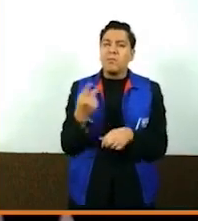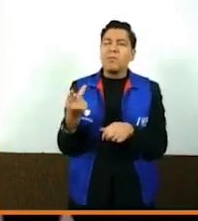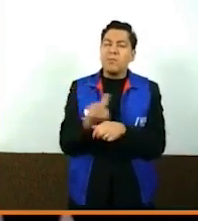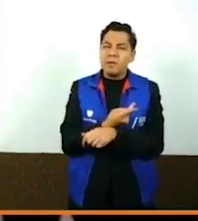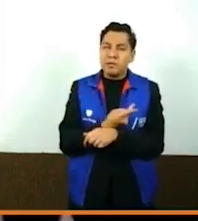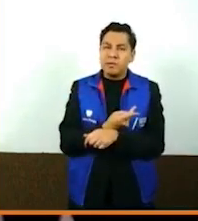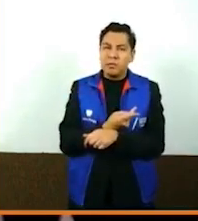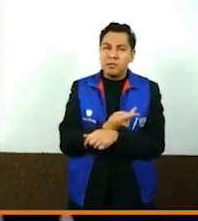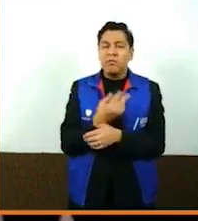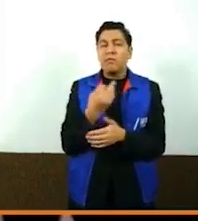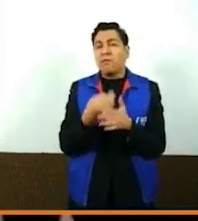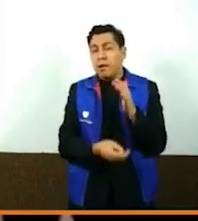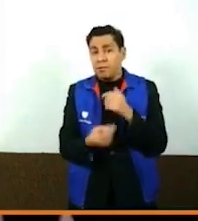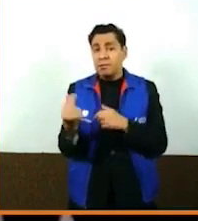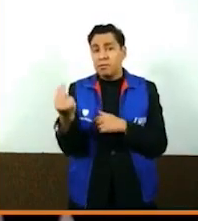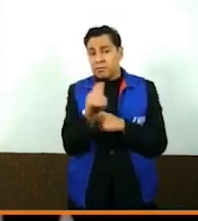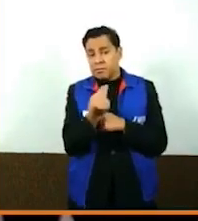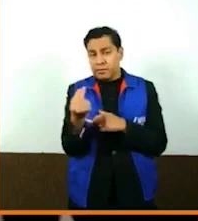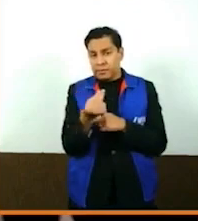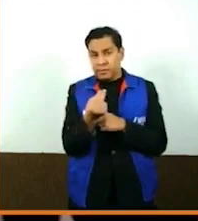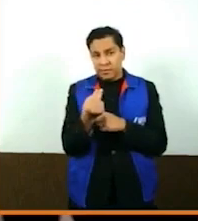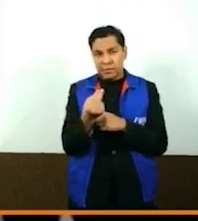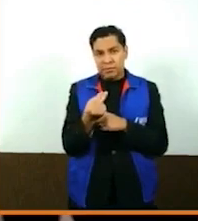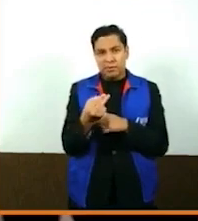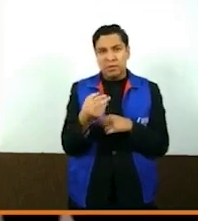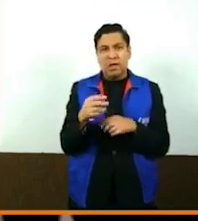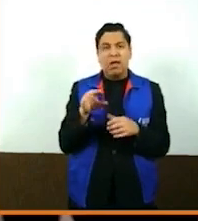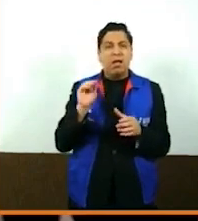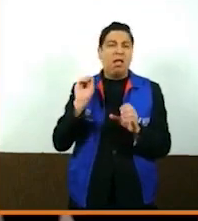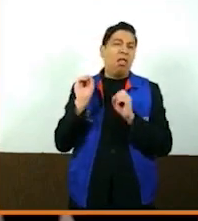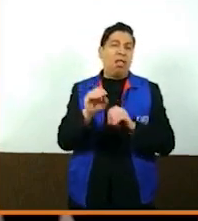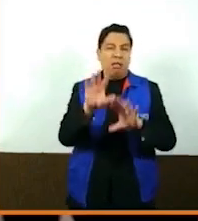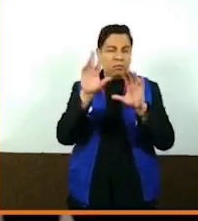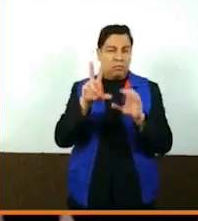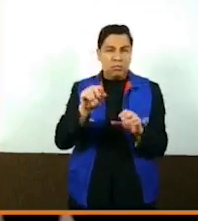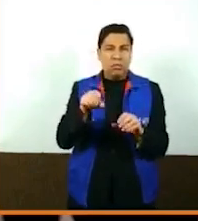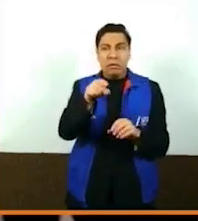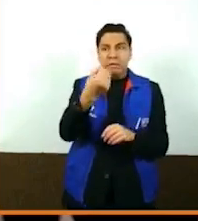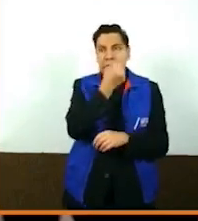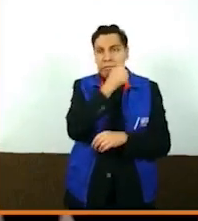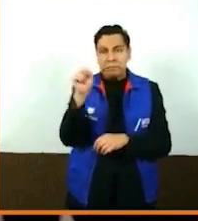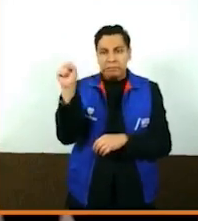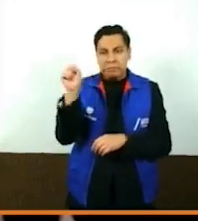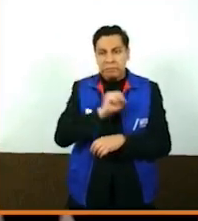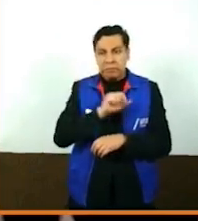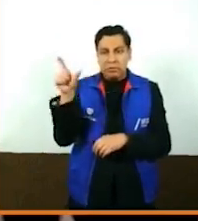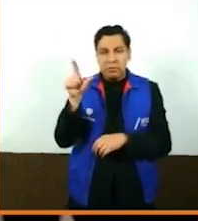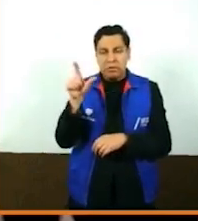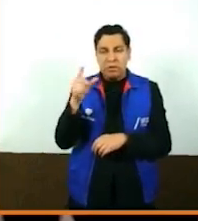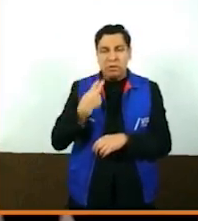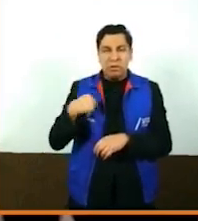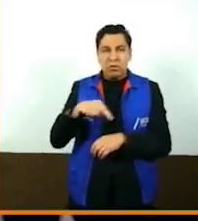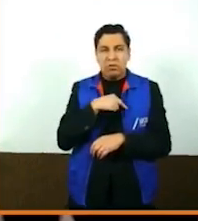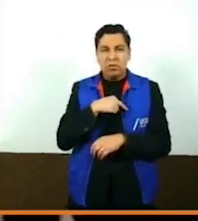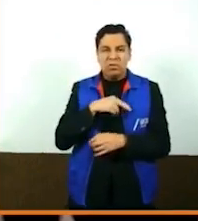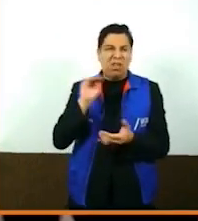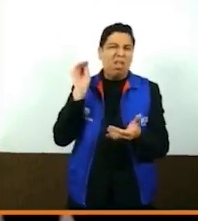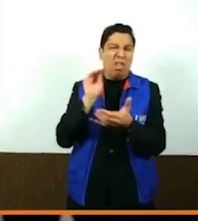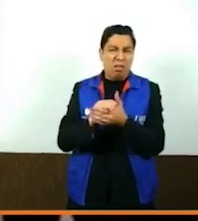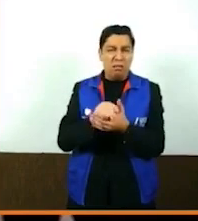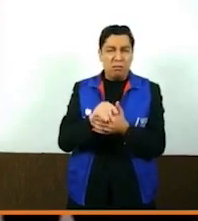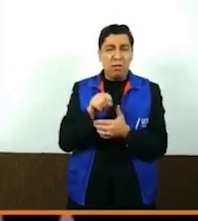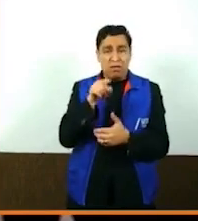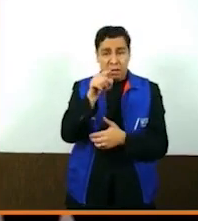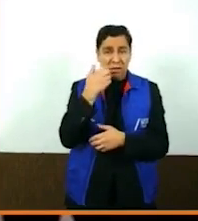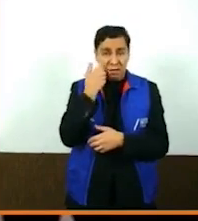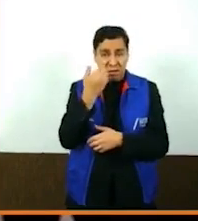esta estrategia o este factor principal del área social, que es la retención del talento. Y en la parte de gobernanza, para nosotros es muy importante la